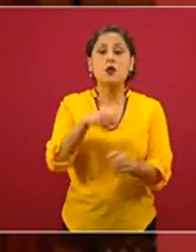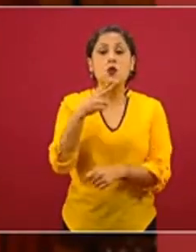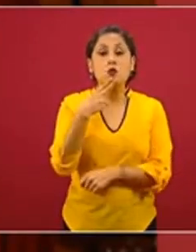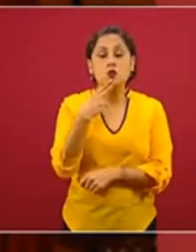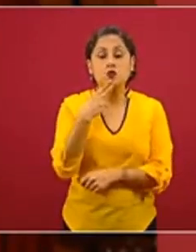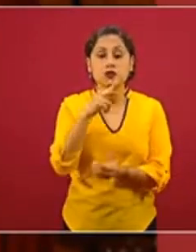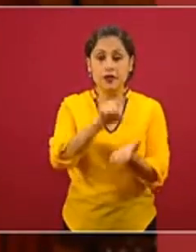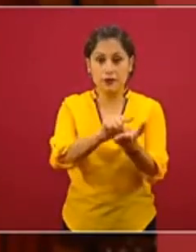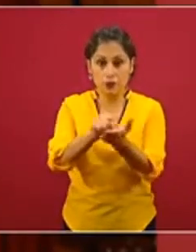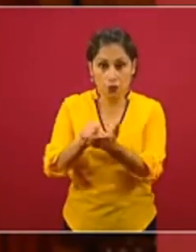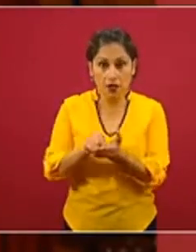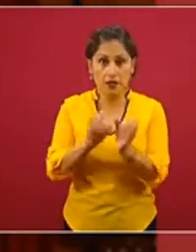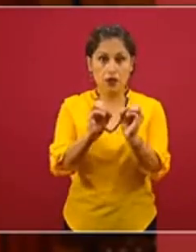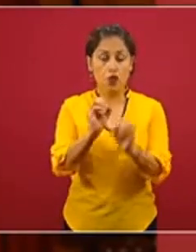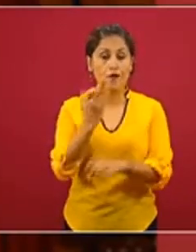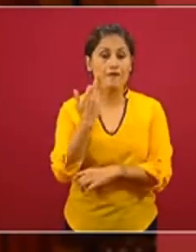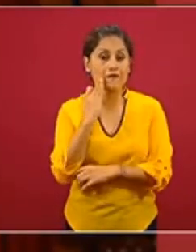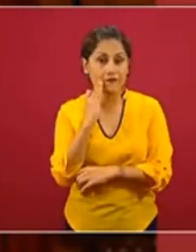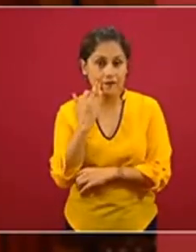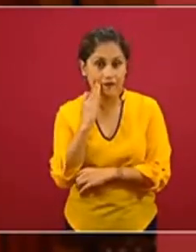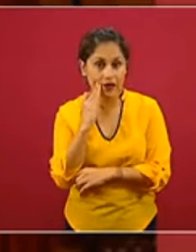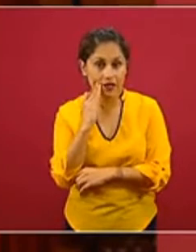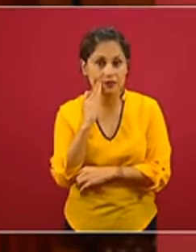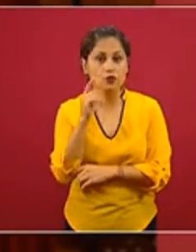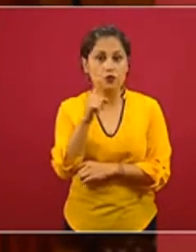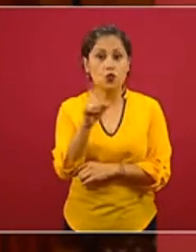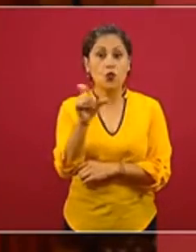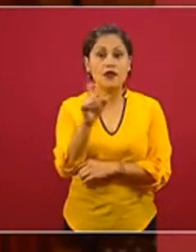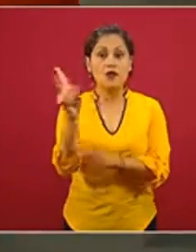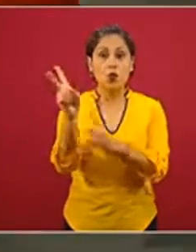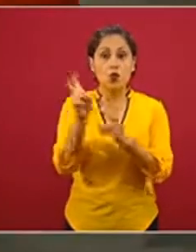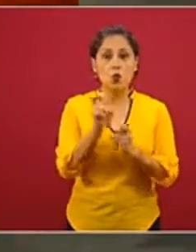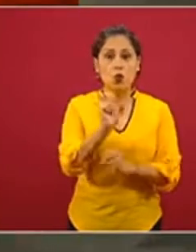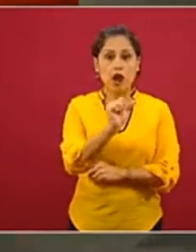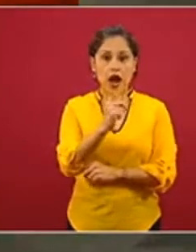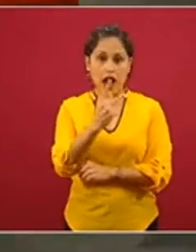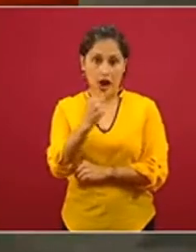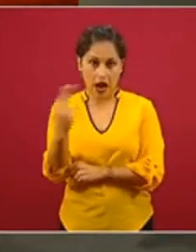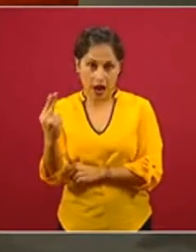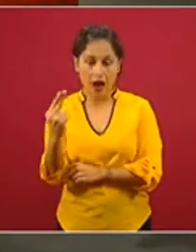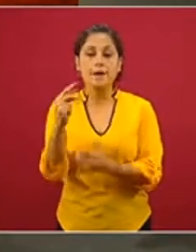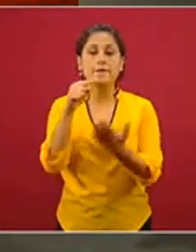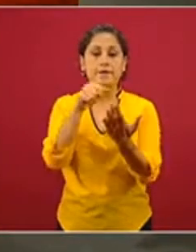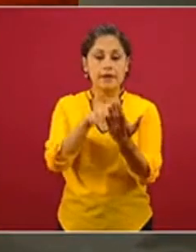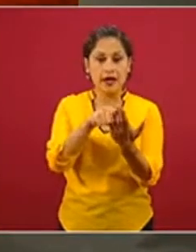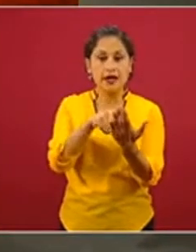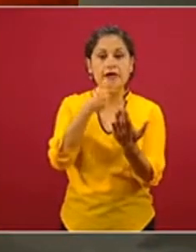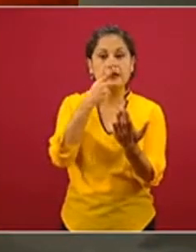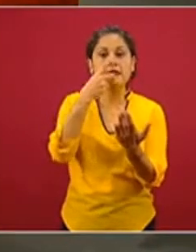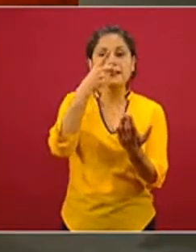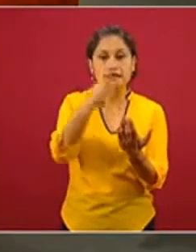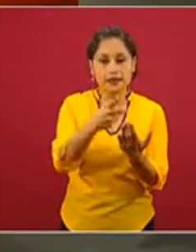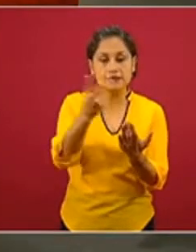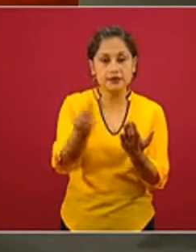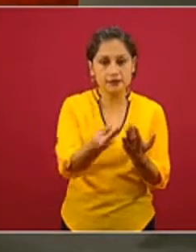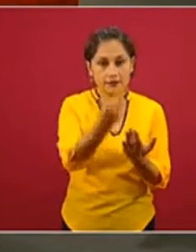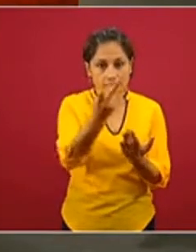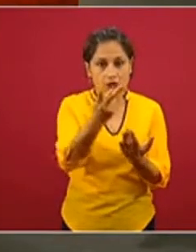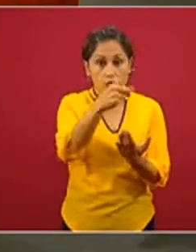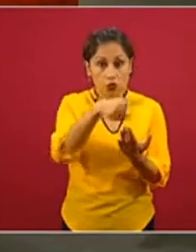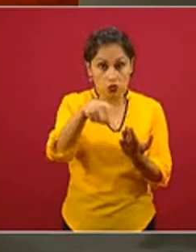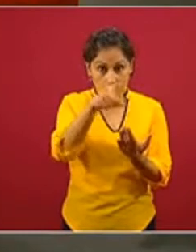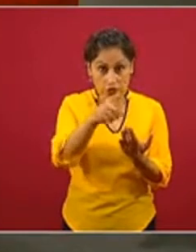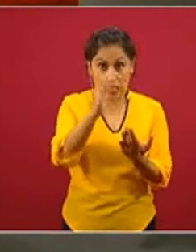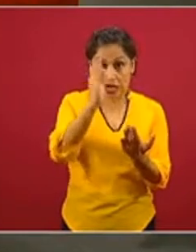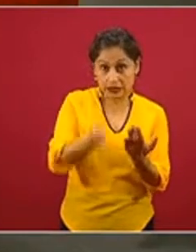y uno le da a aceptar a que la aplicación siga su movimiento, uno acepta en los términos